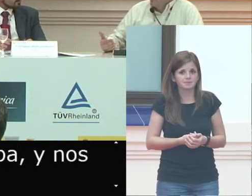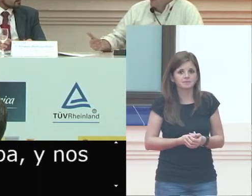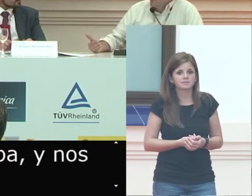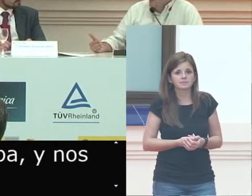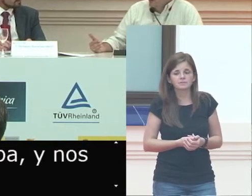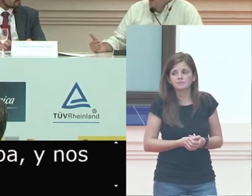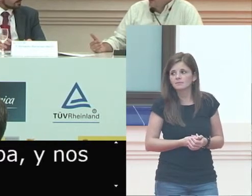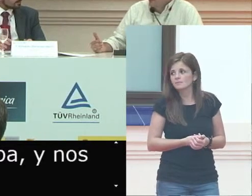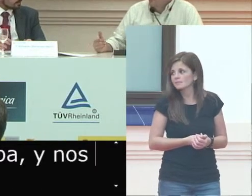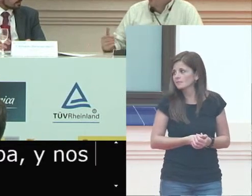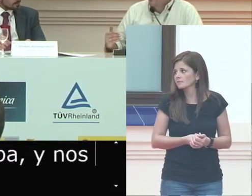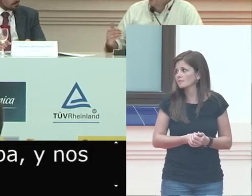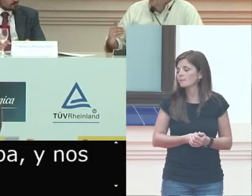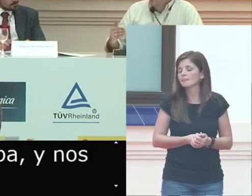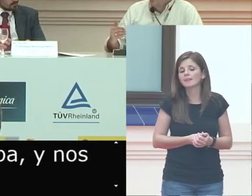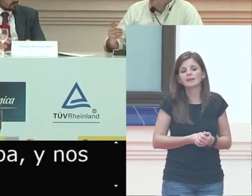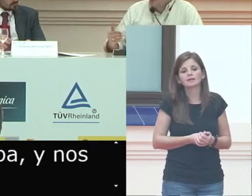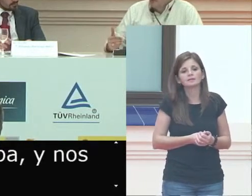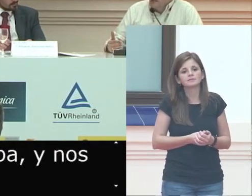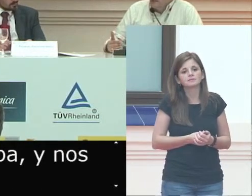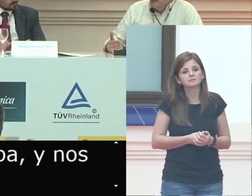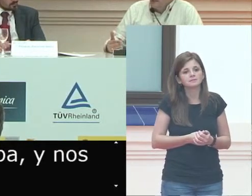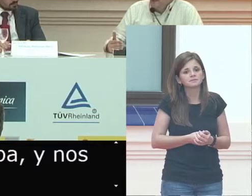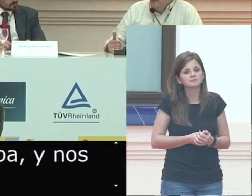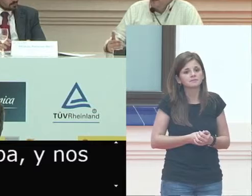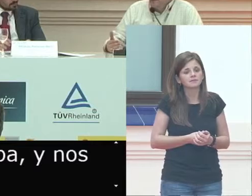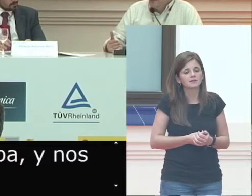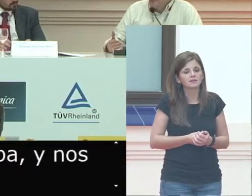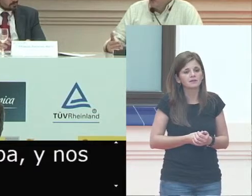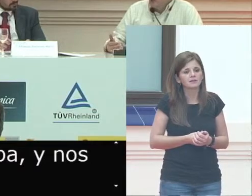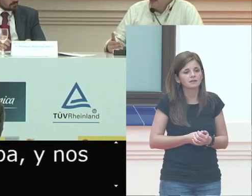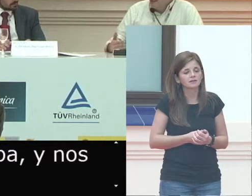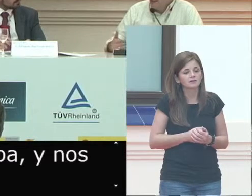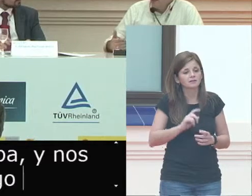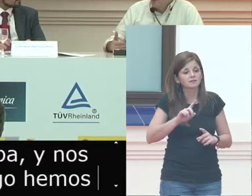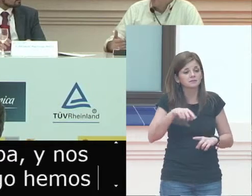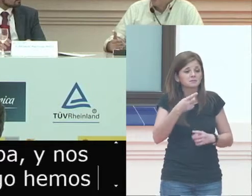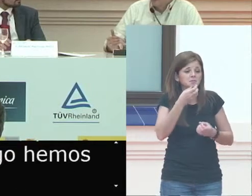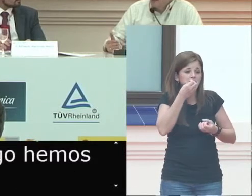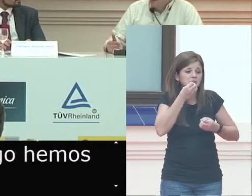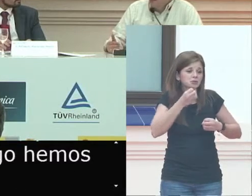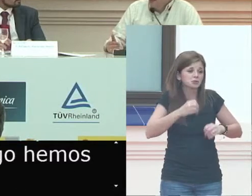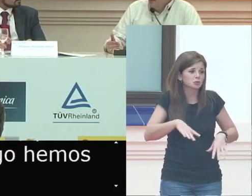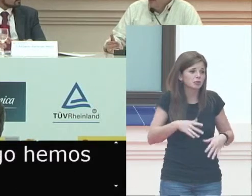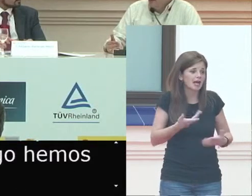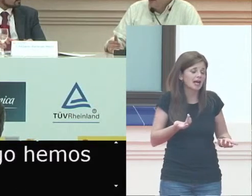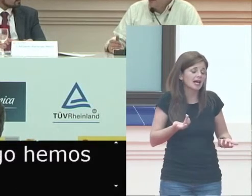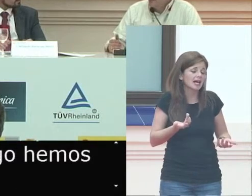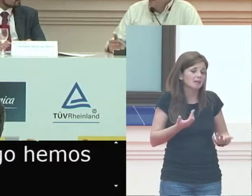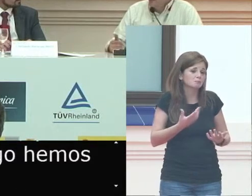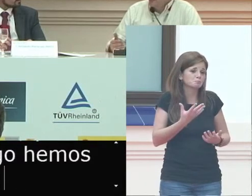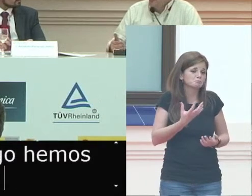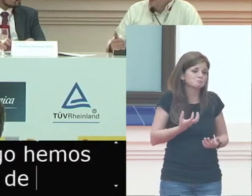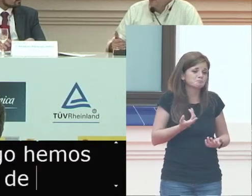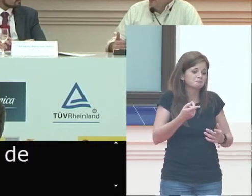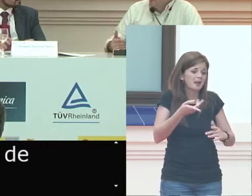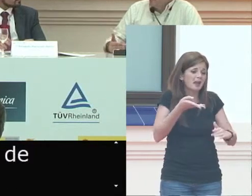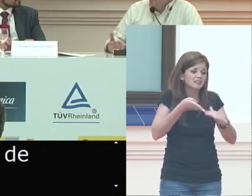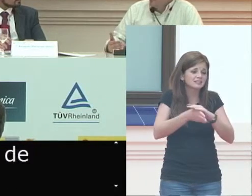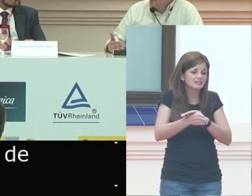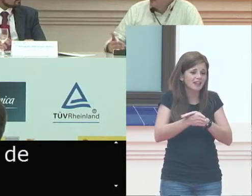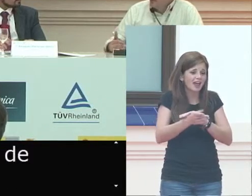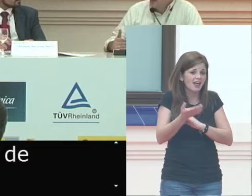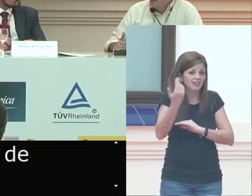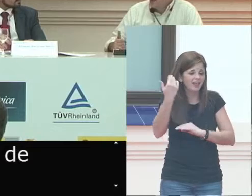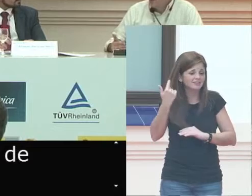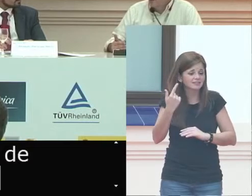desarrollo, con lo cual se conoce. Y luego hemos tenido la triste historia de las normas de accesibilidad de antes, que no tenían ni